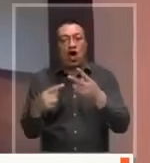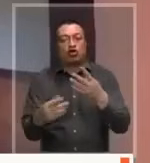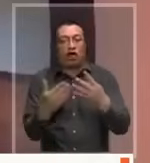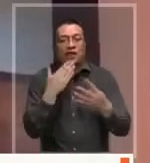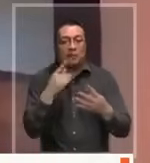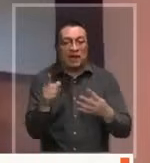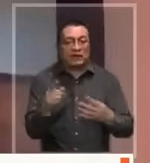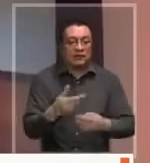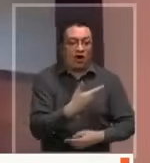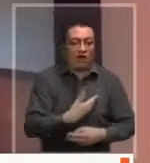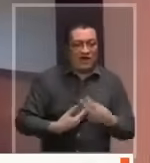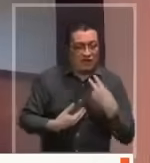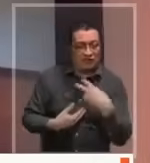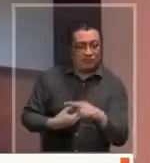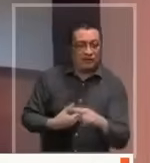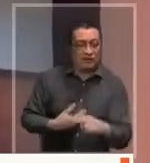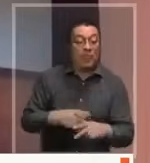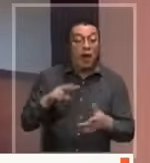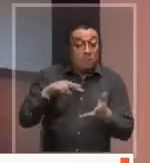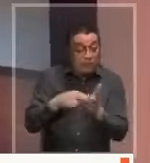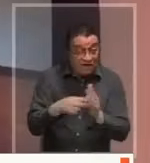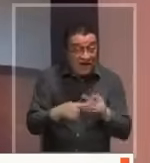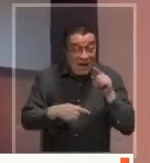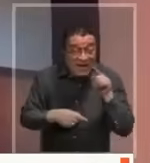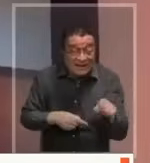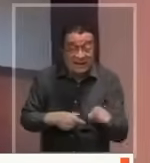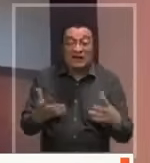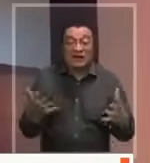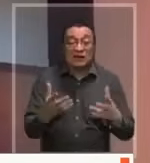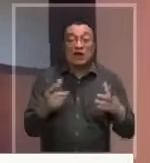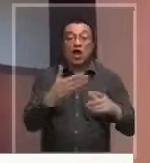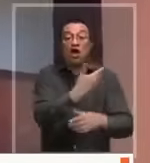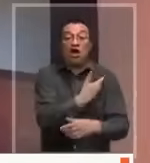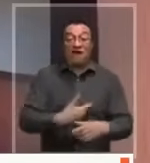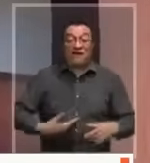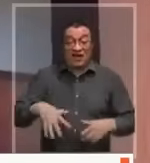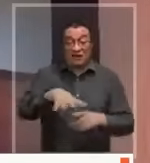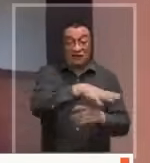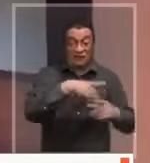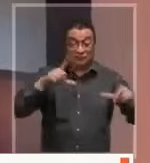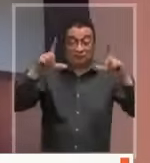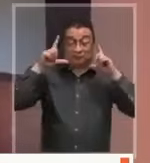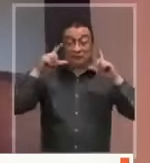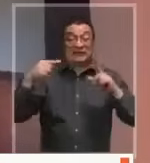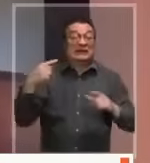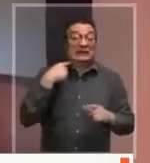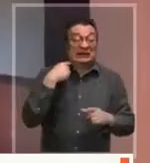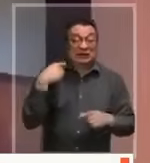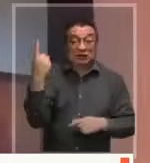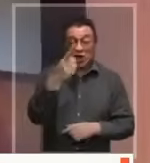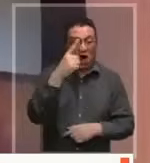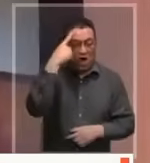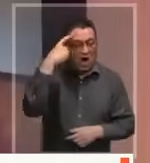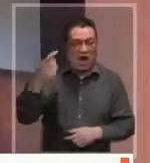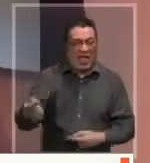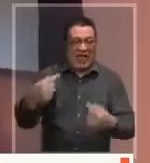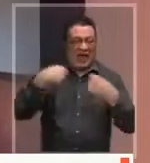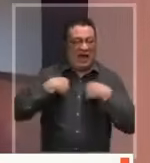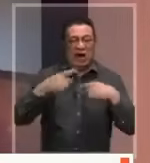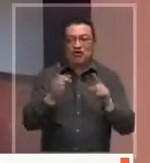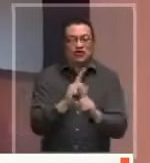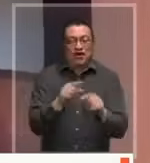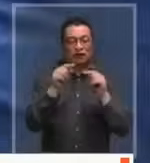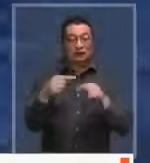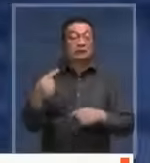gran problema con esto es que el gobierno ha ido perdiendo credibilidad y gobernar sin credibilidad es muy,